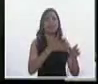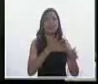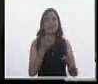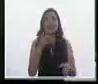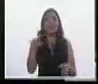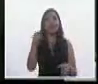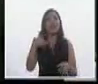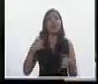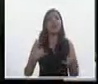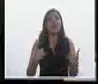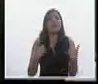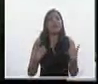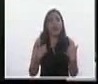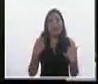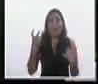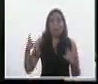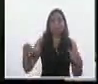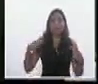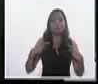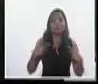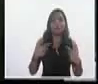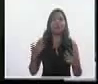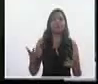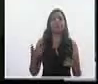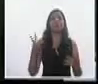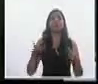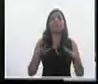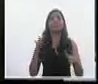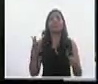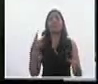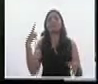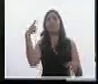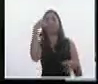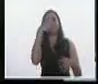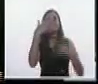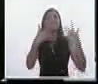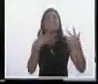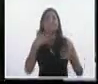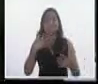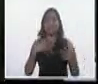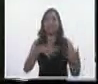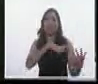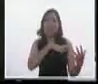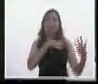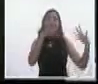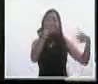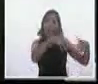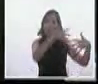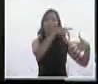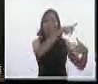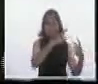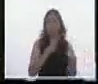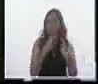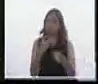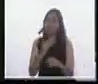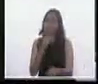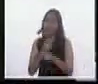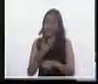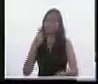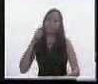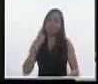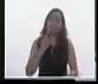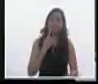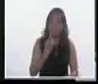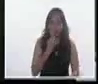estos muchachos estas personas se encuentran ante una realidad muy dura Qué padre que hay empresas que sí den estas oportunidades a personas